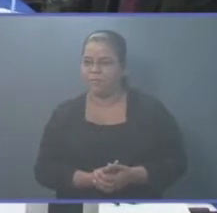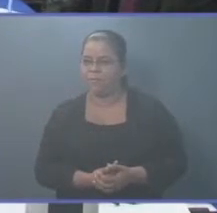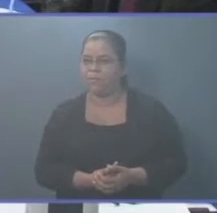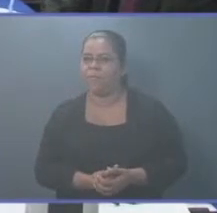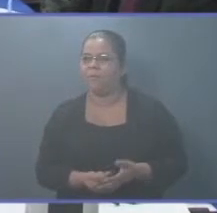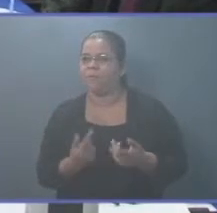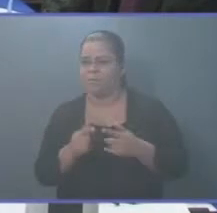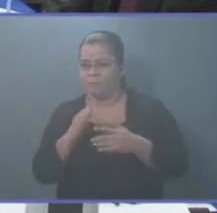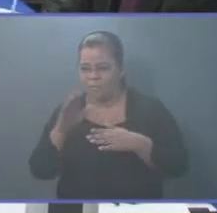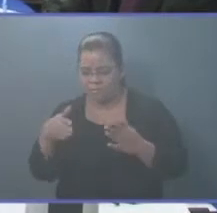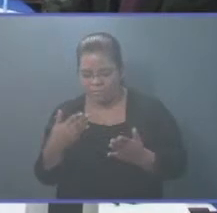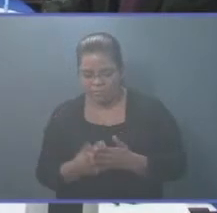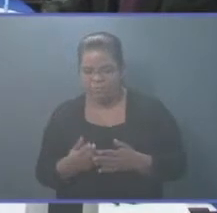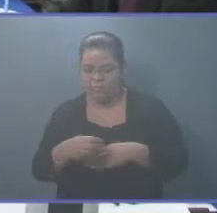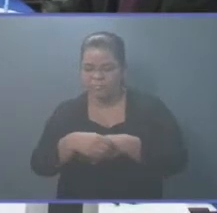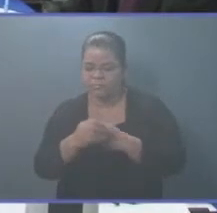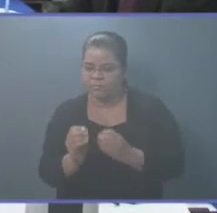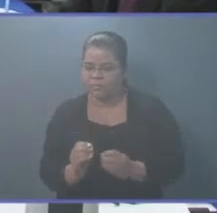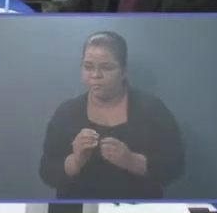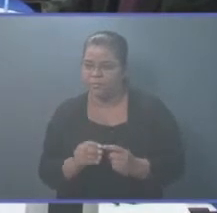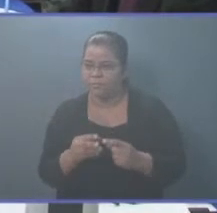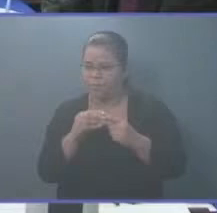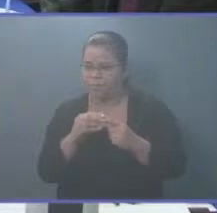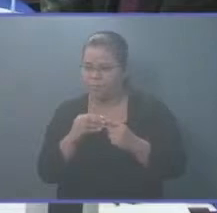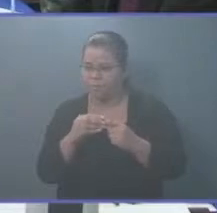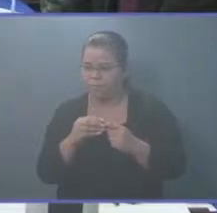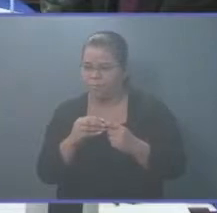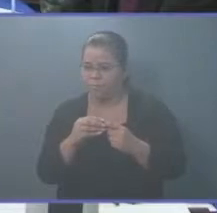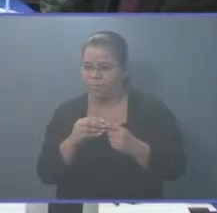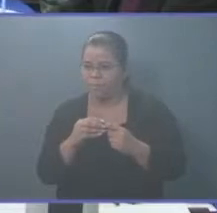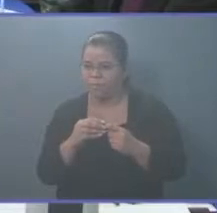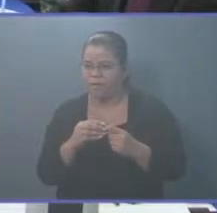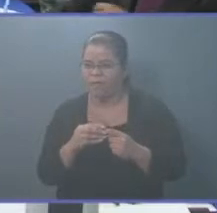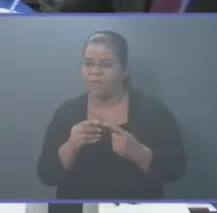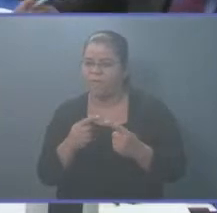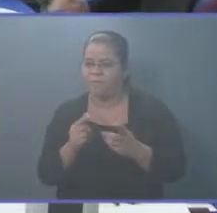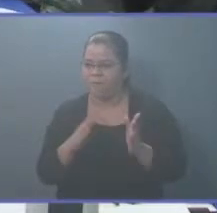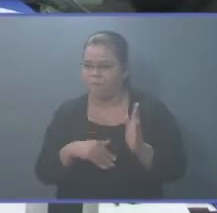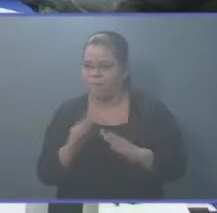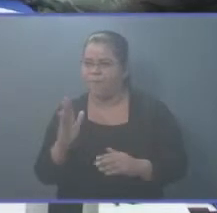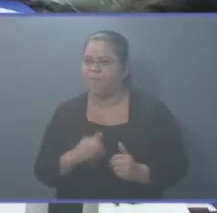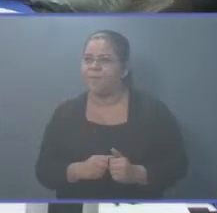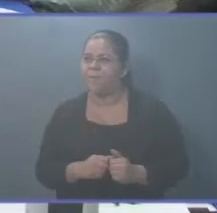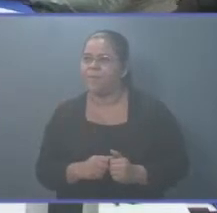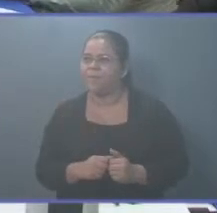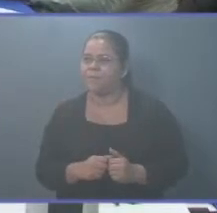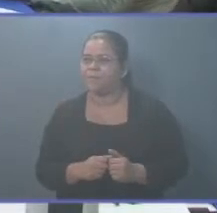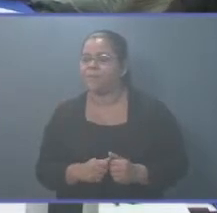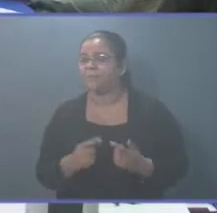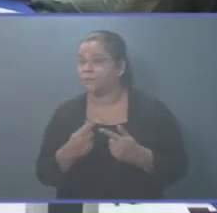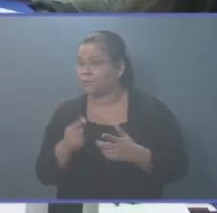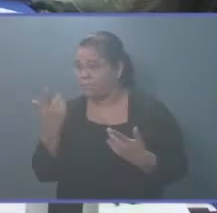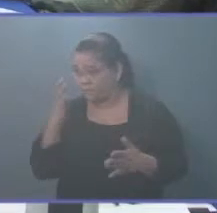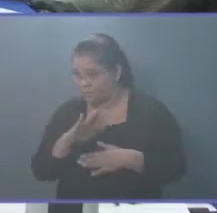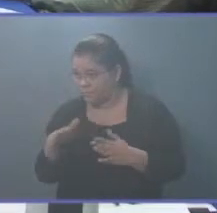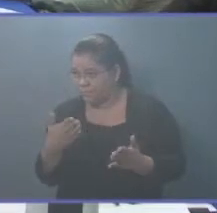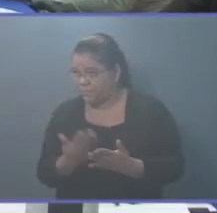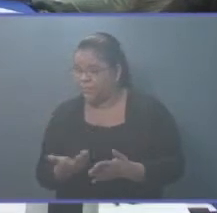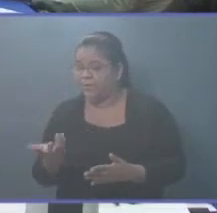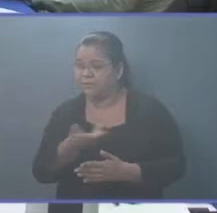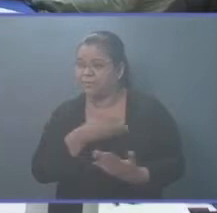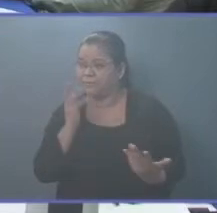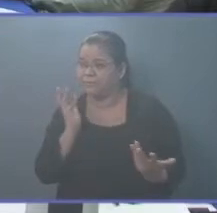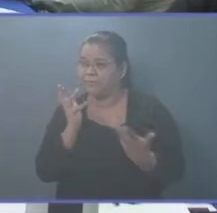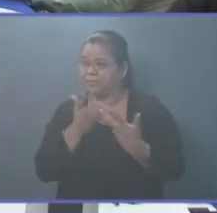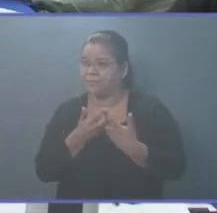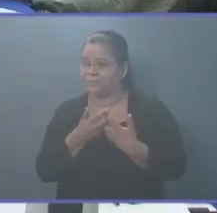sería unidades especializadas, con el propósito de garantizar la especialidad en la investigación del delito